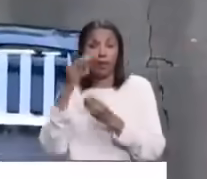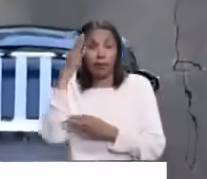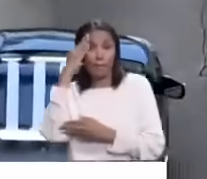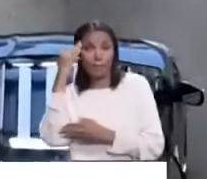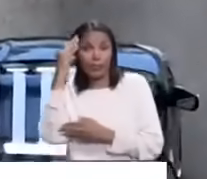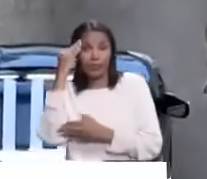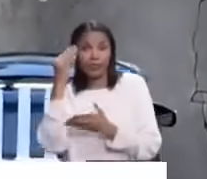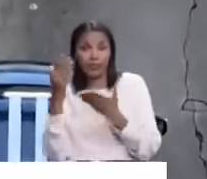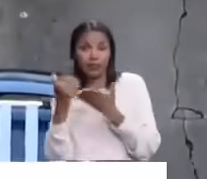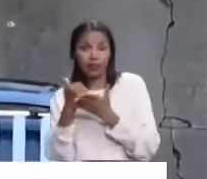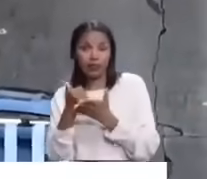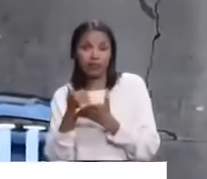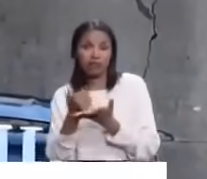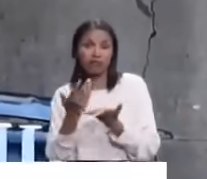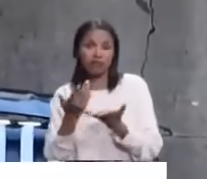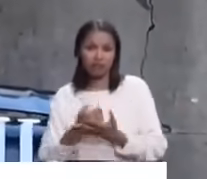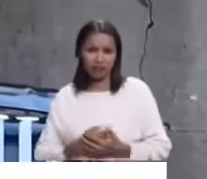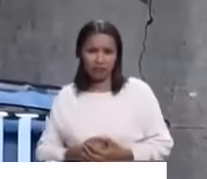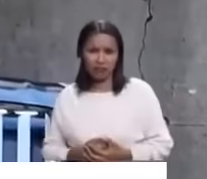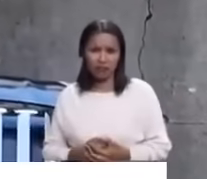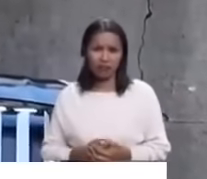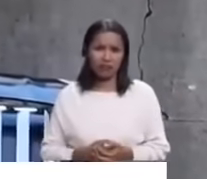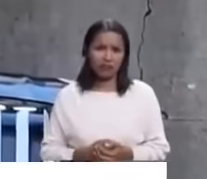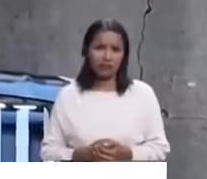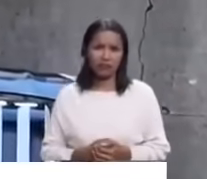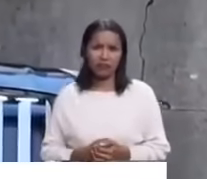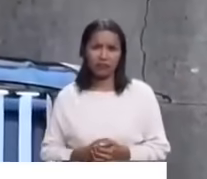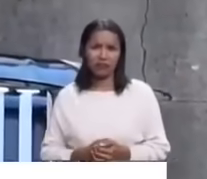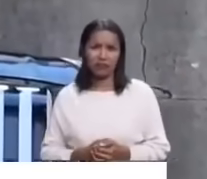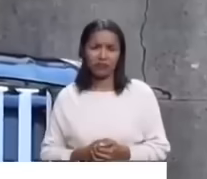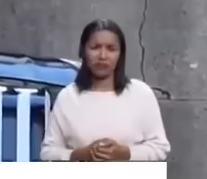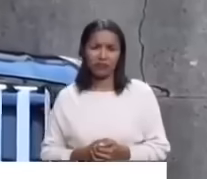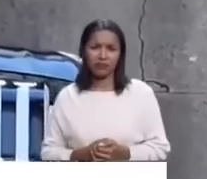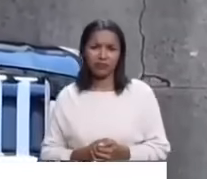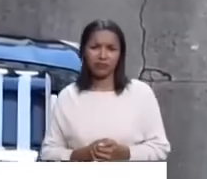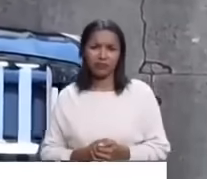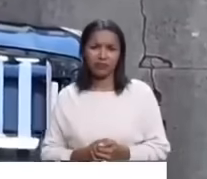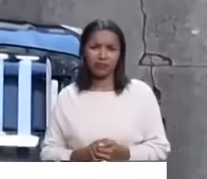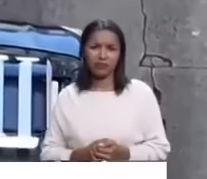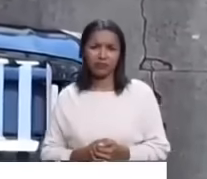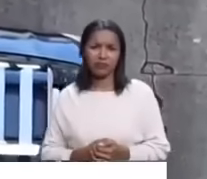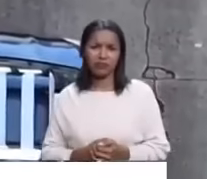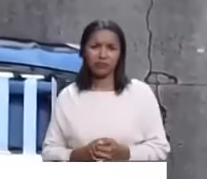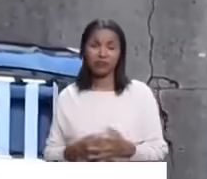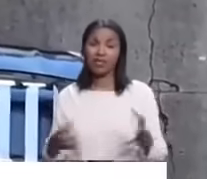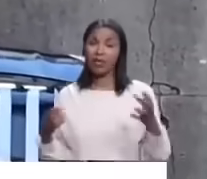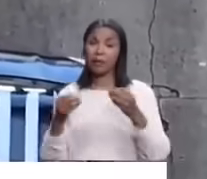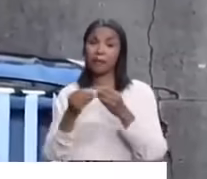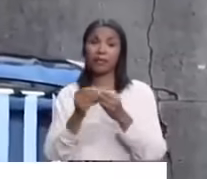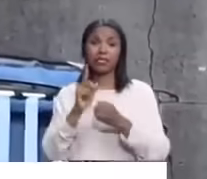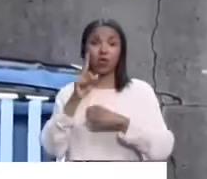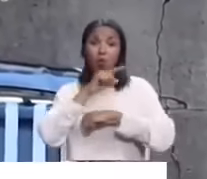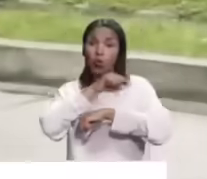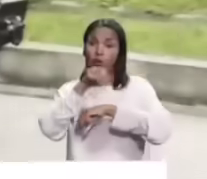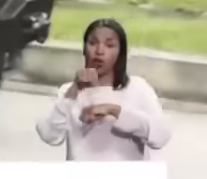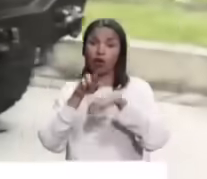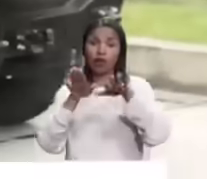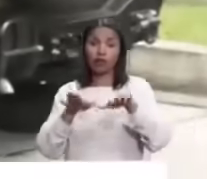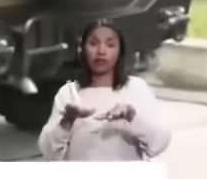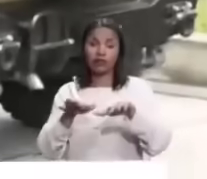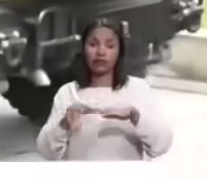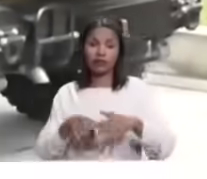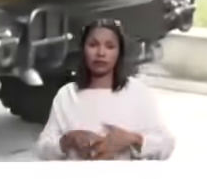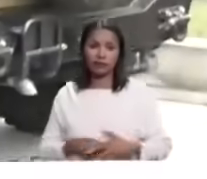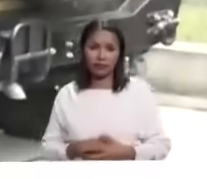lo que ha pasado hoy, porque ya van aproximadamente más de la hora que está todo aquí paralizado por este incidente que se